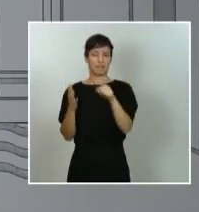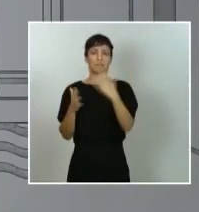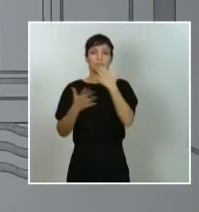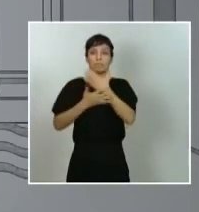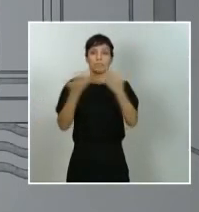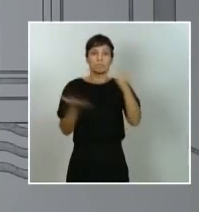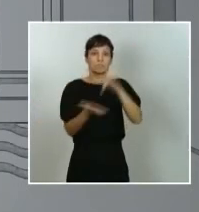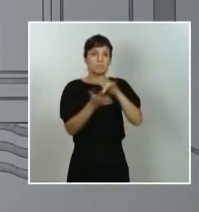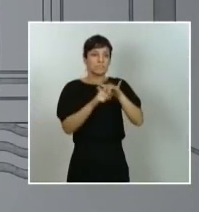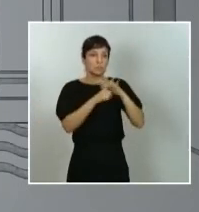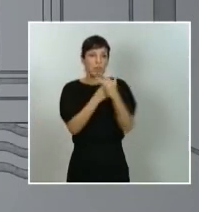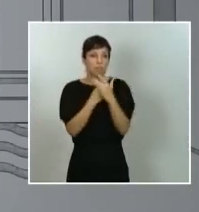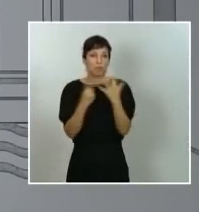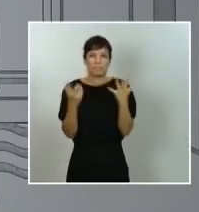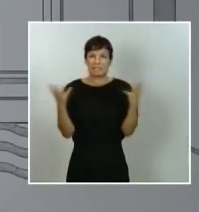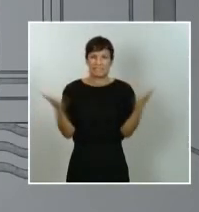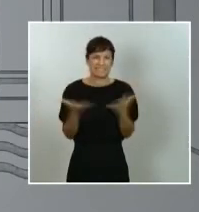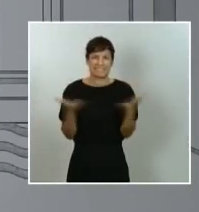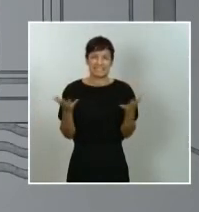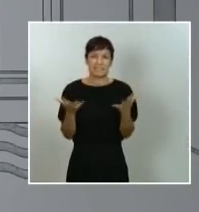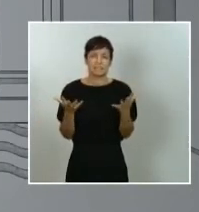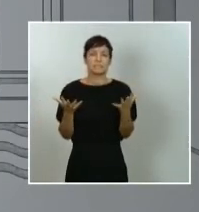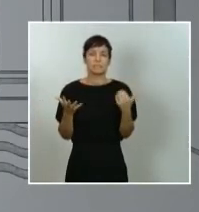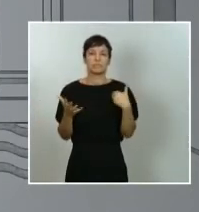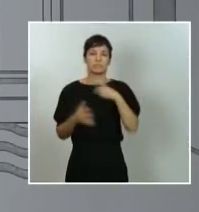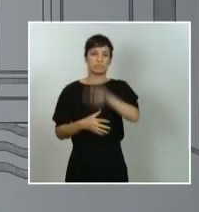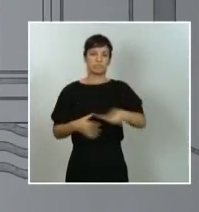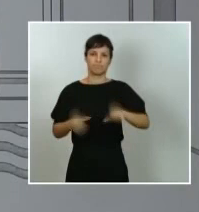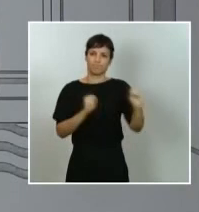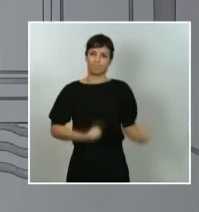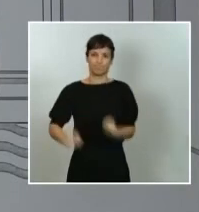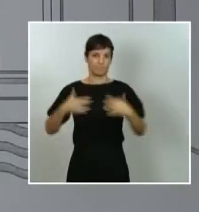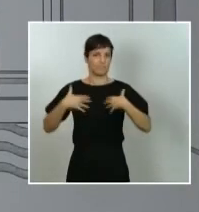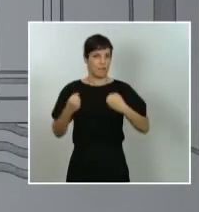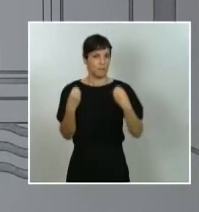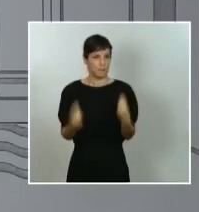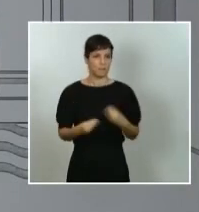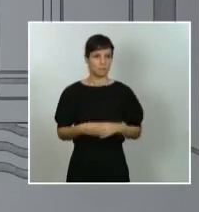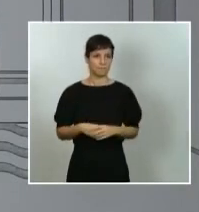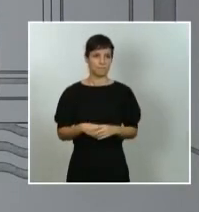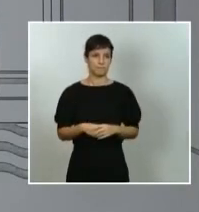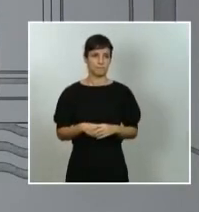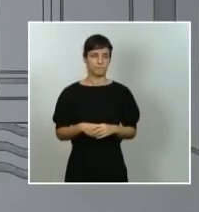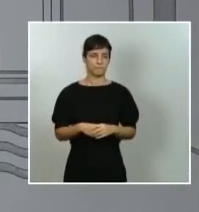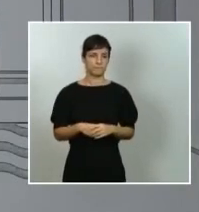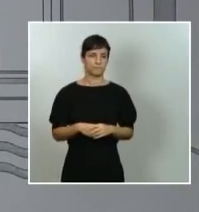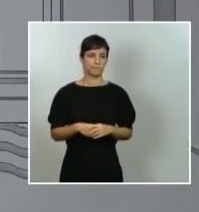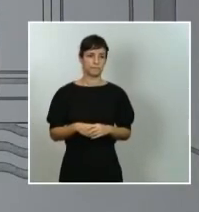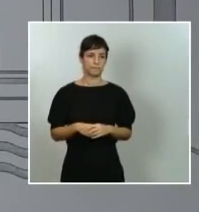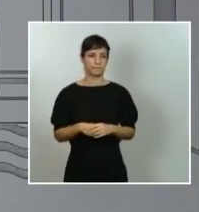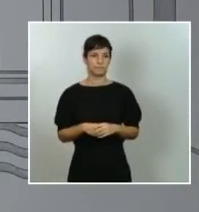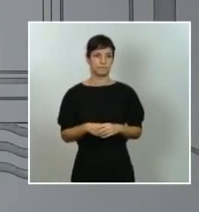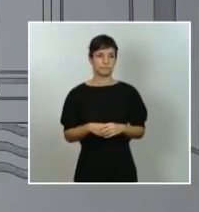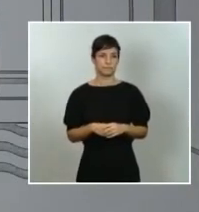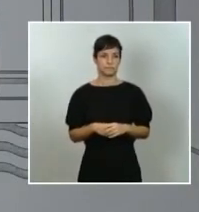resuelve en un centro de investigación. Pues no, nosotros aquí cerramos los centros de investigación. Y a mí me costó ayuda y más, y dolores